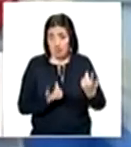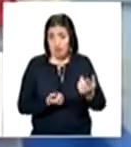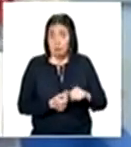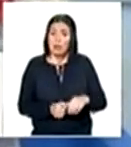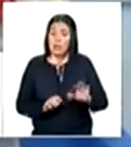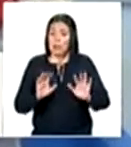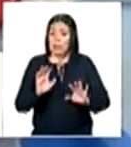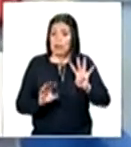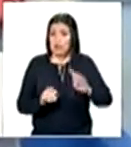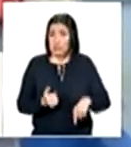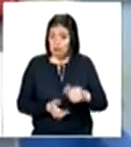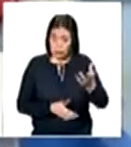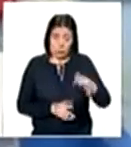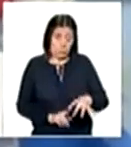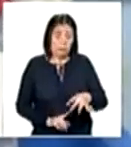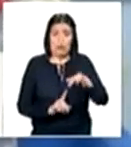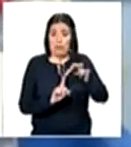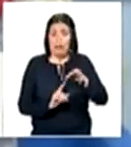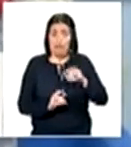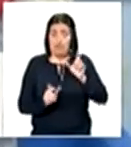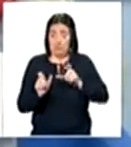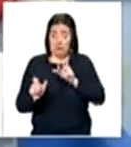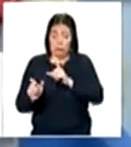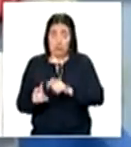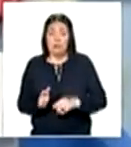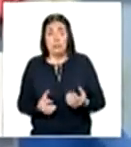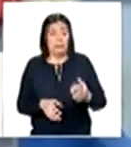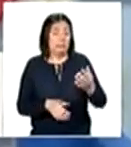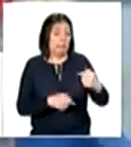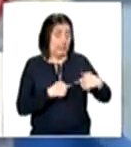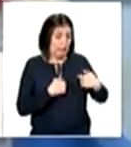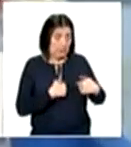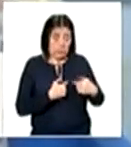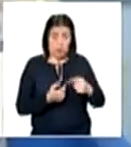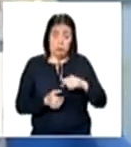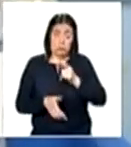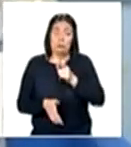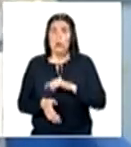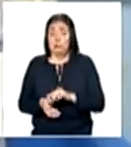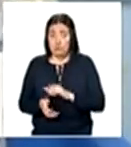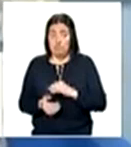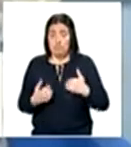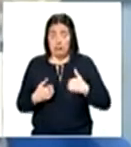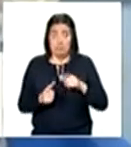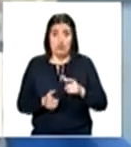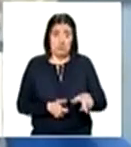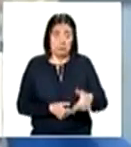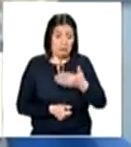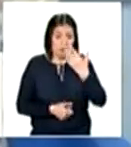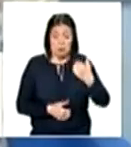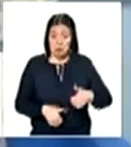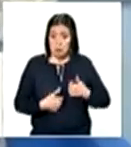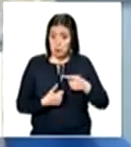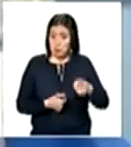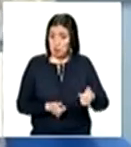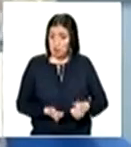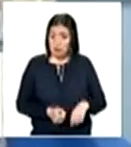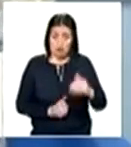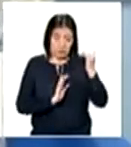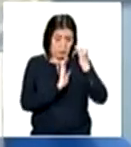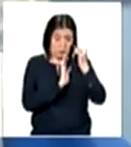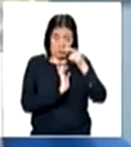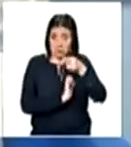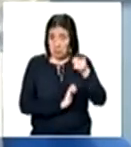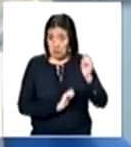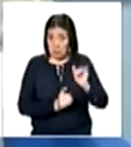14 especialistas entre cardiólogos y veterinarios, Trixie ha podido mejorar su calidad de vida. Con imágenes de Raúl Arellano, Iván